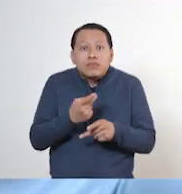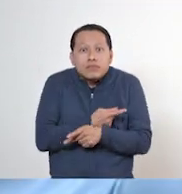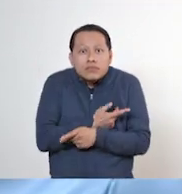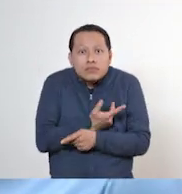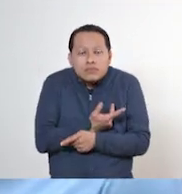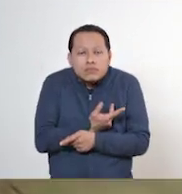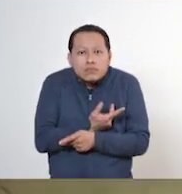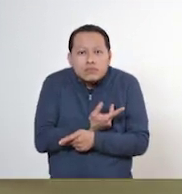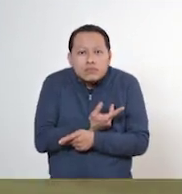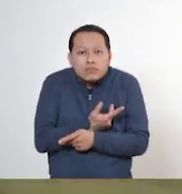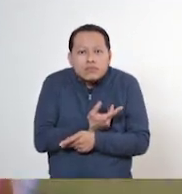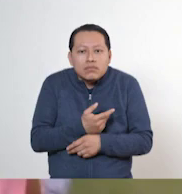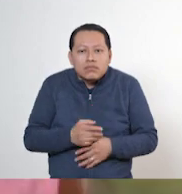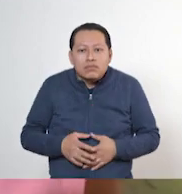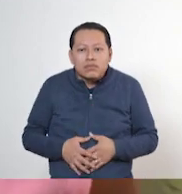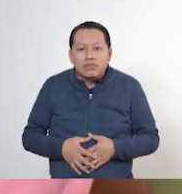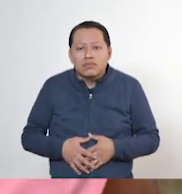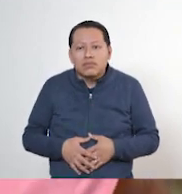¿Qué pasó?